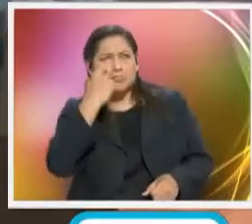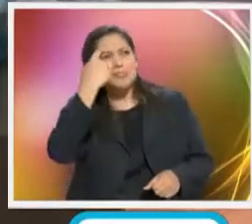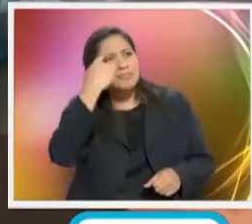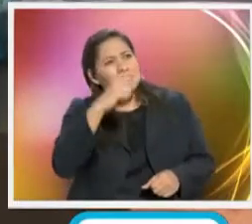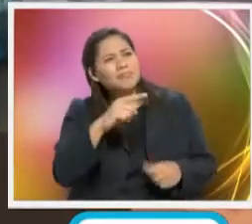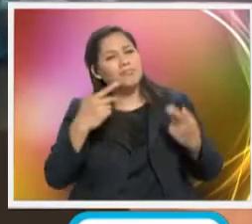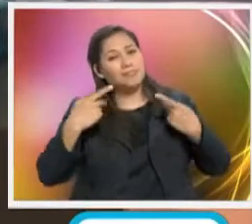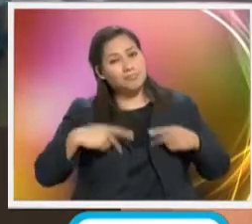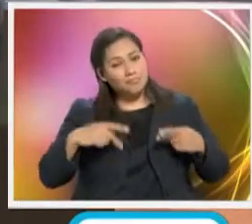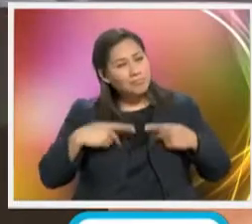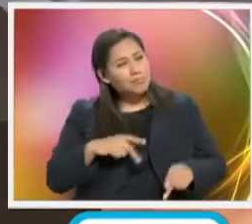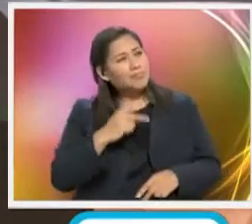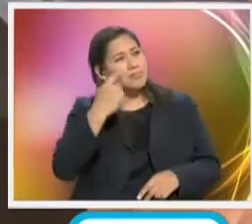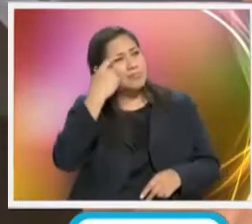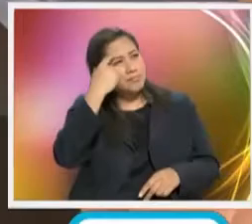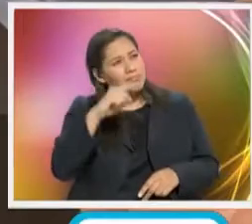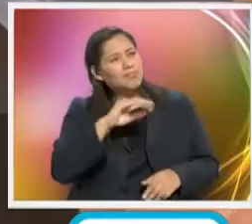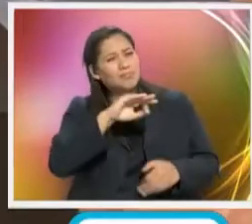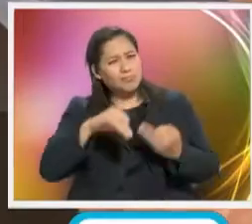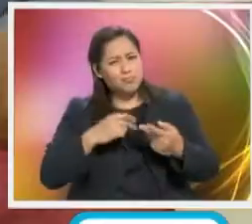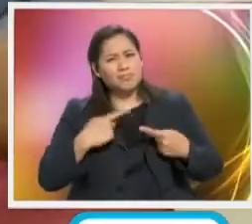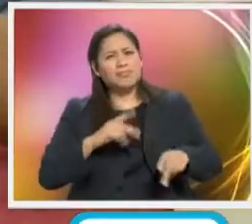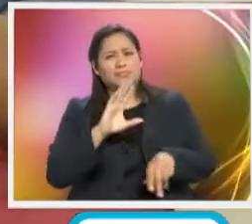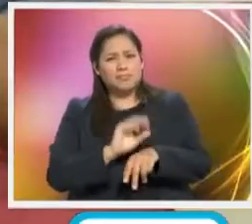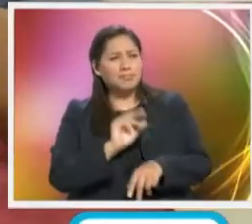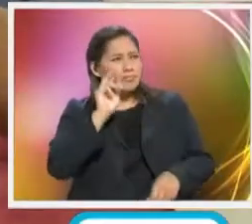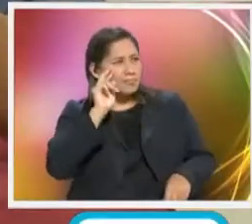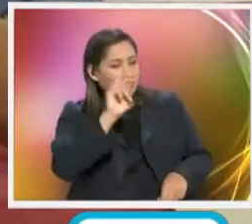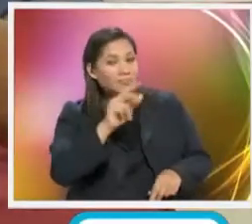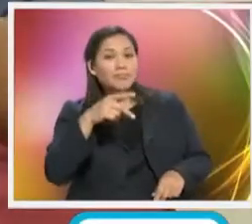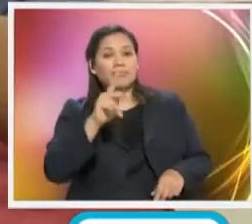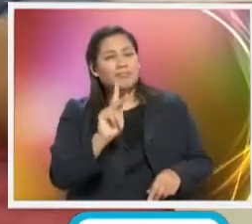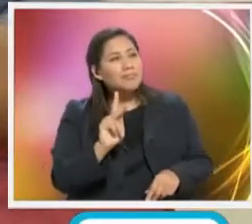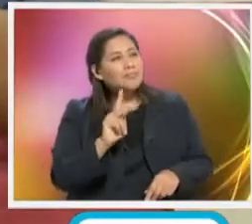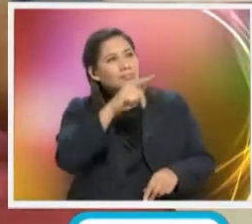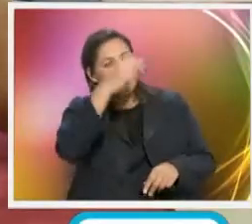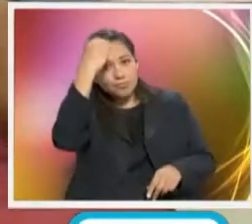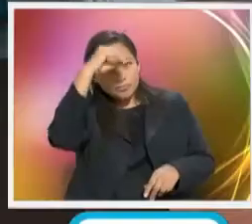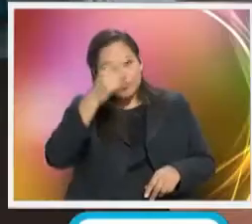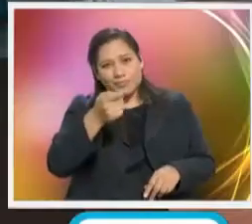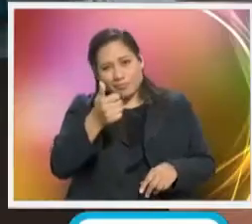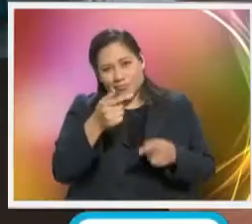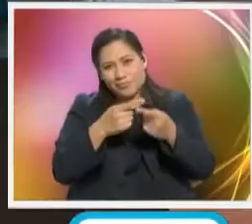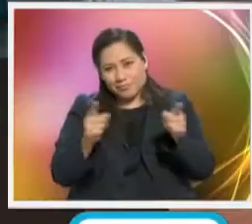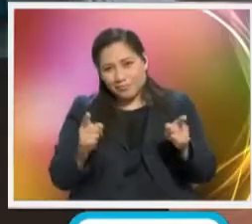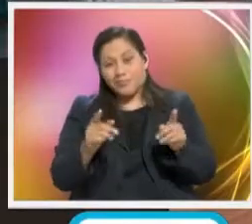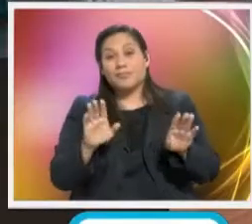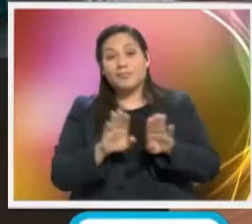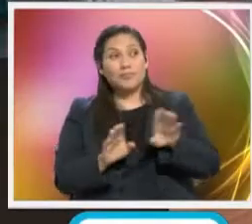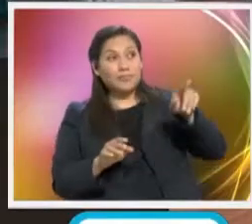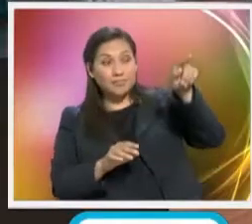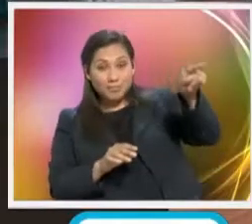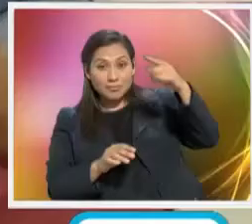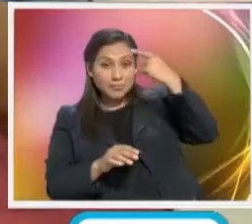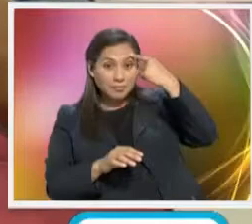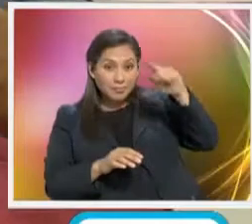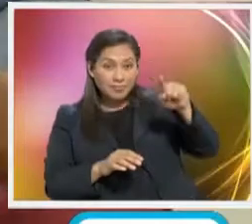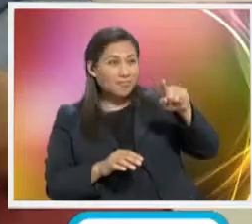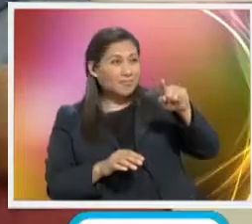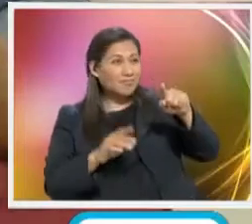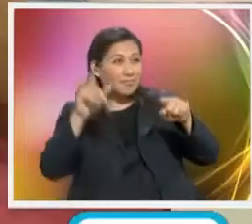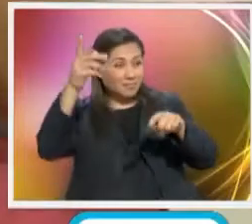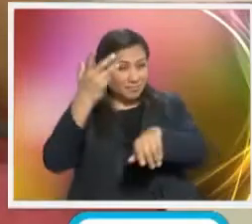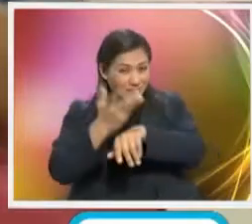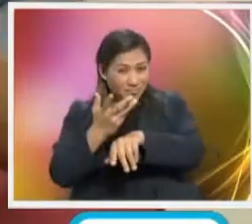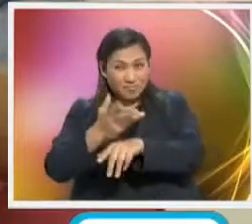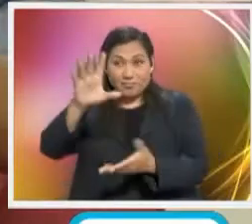gran público, para que las vea todo mundo, pero con una visión diferente porque obviamente no están hechas bajo los estándares de